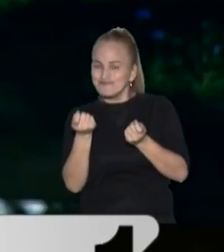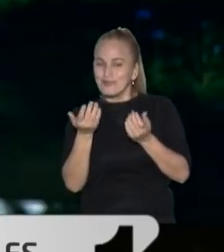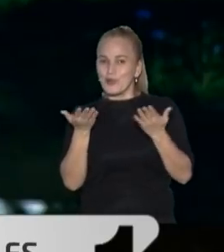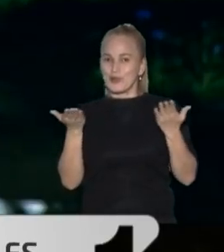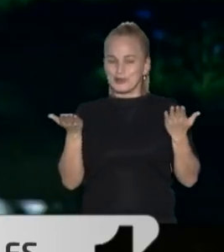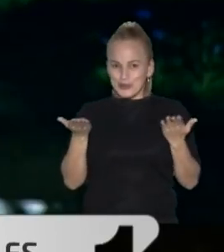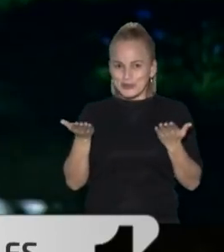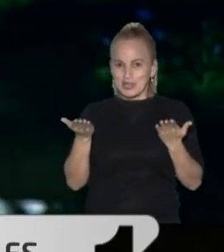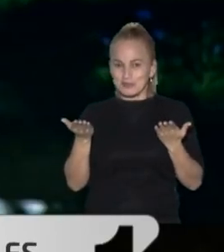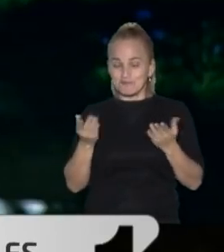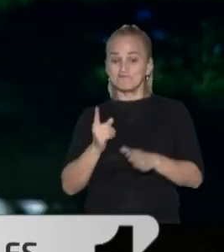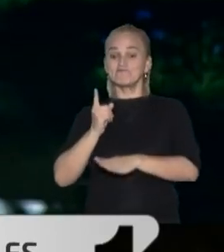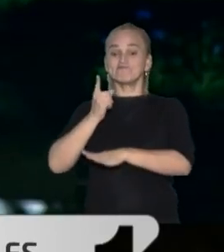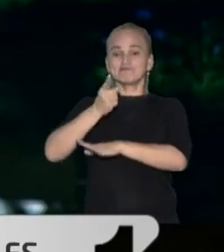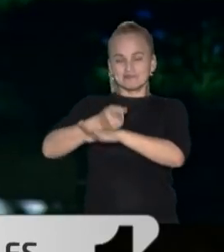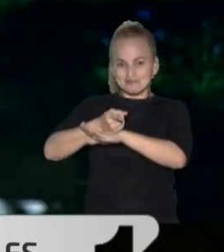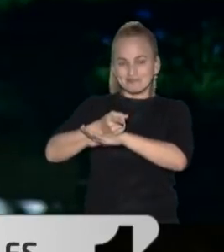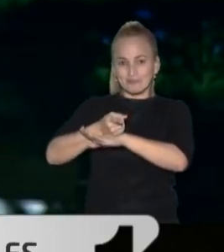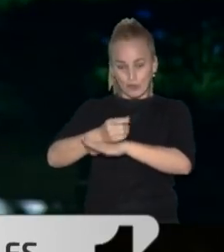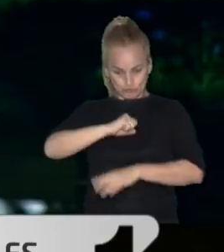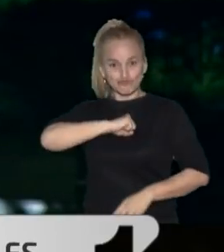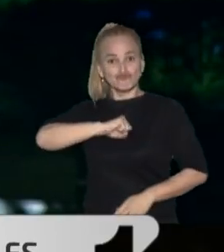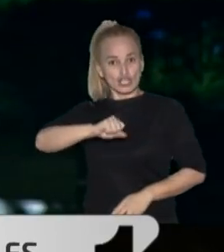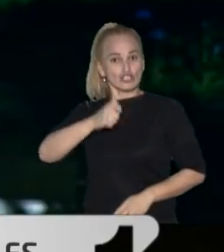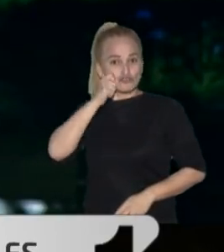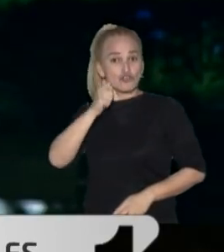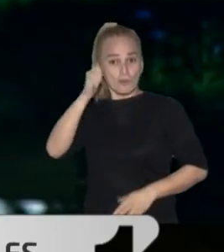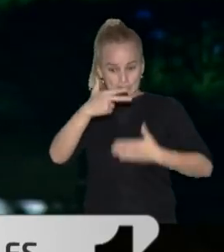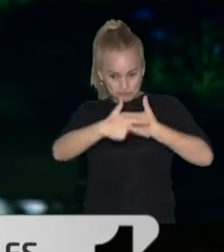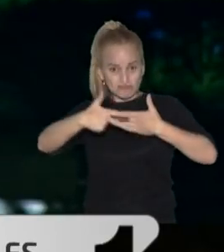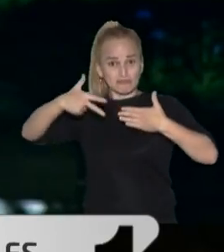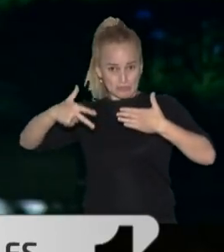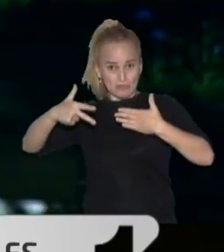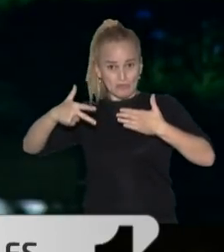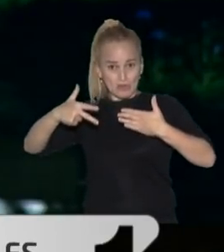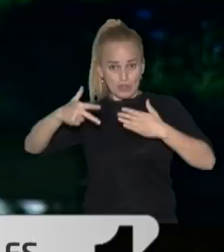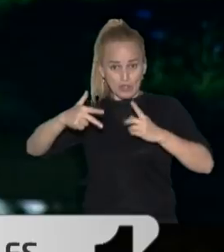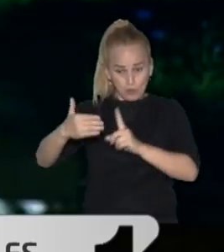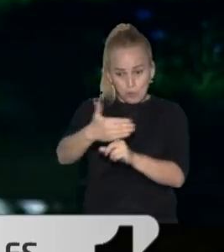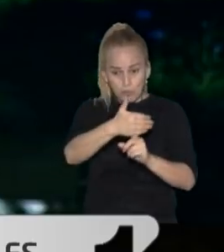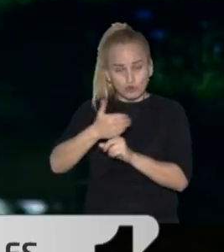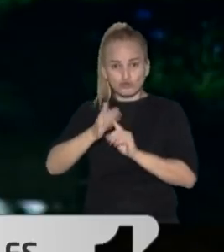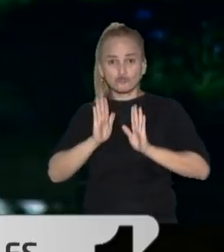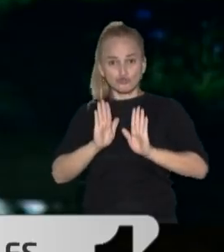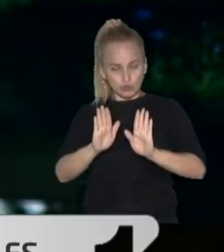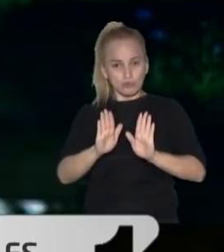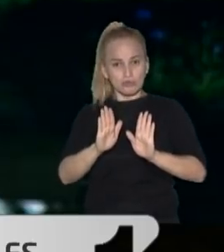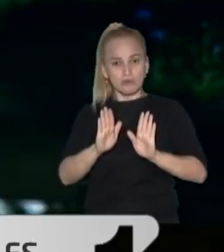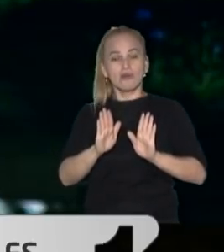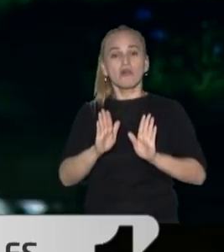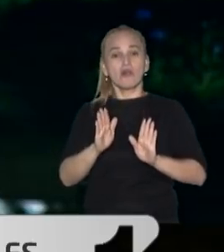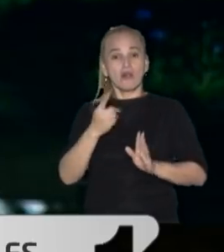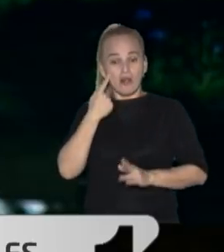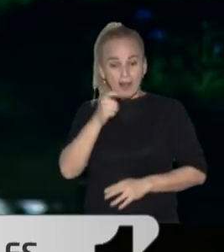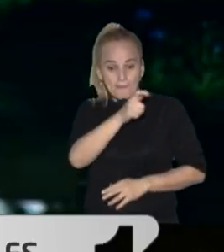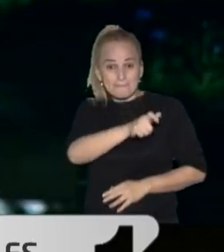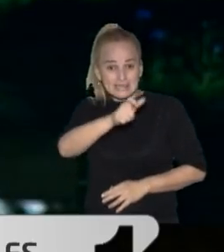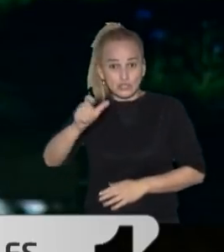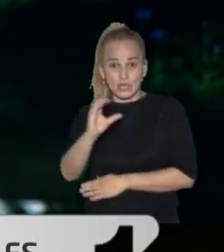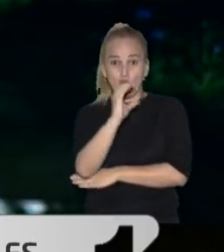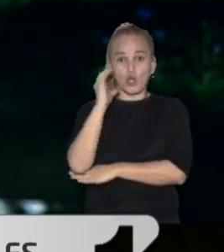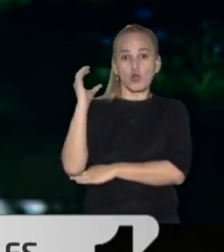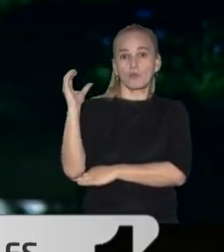del estricto cumplimiento de los derechos humanos y su protección, le permitan a todos los